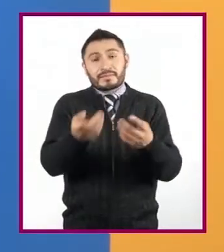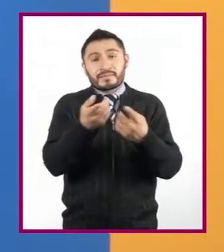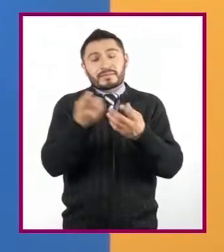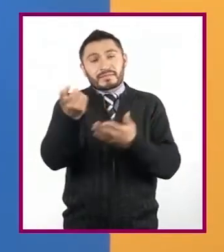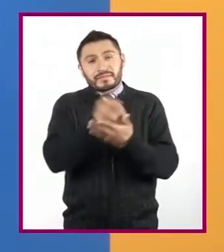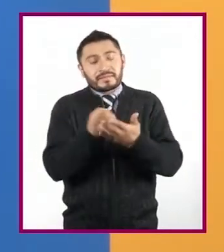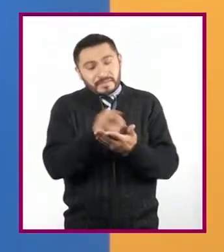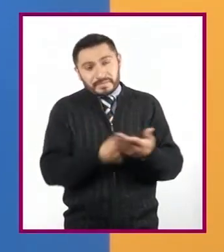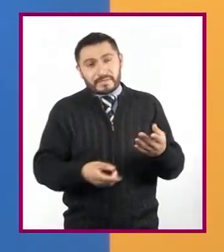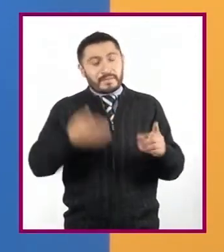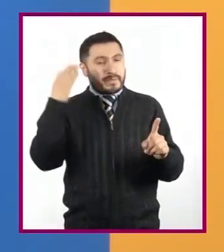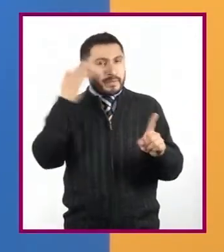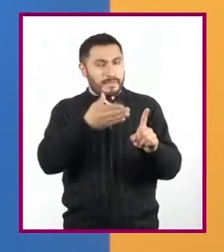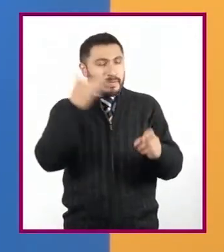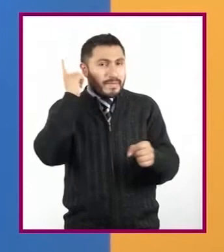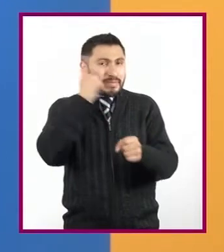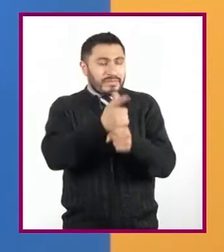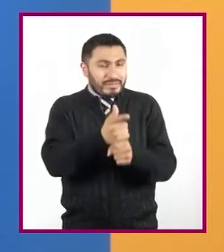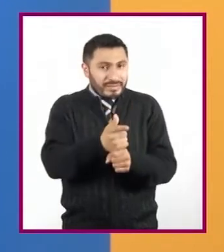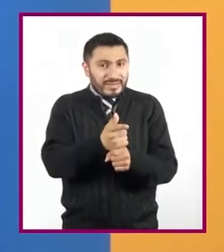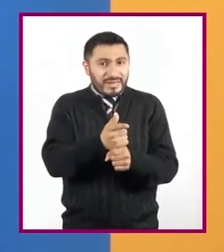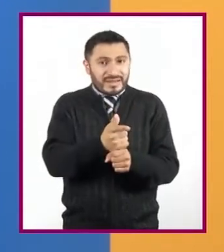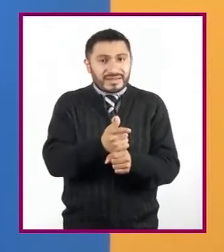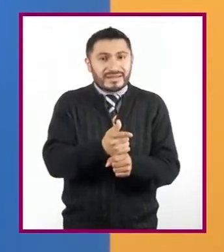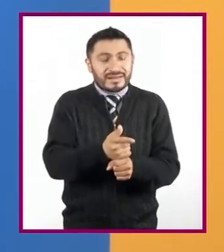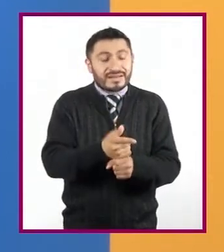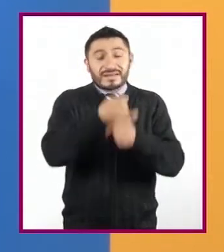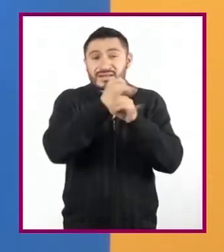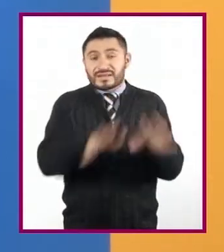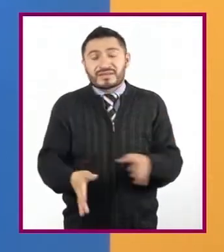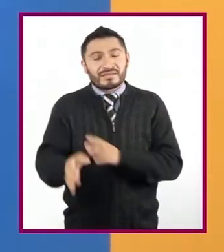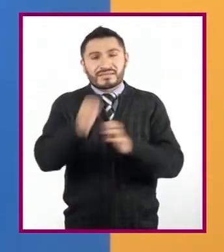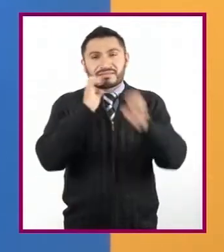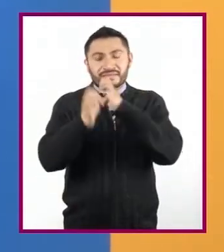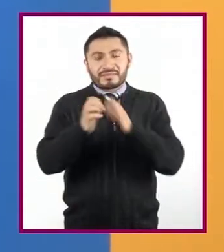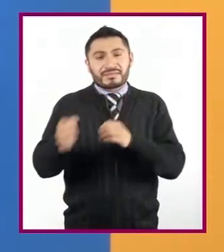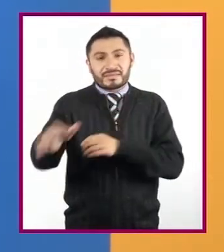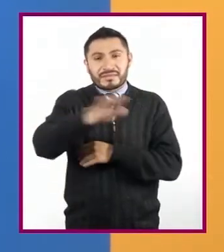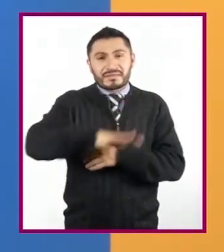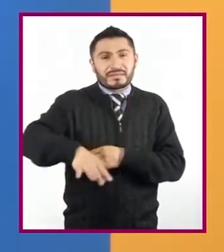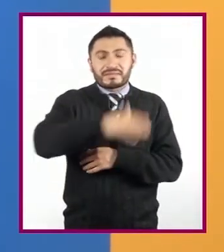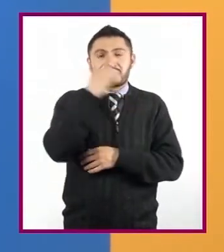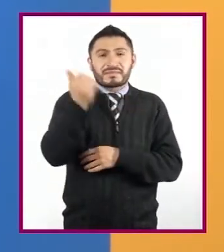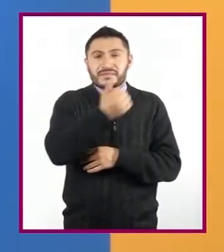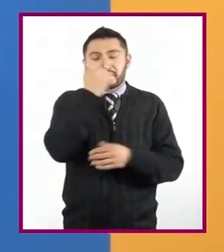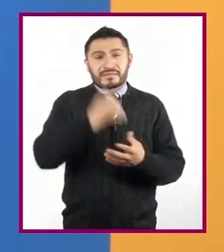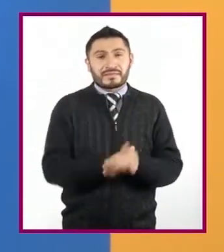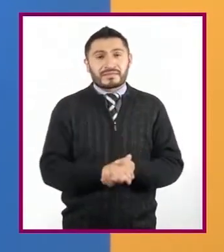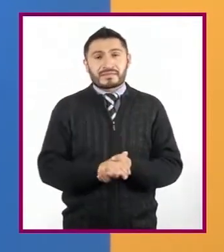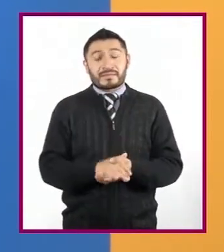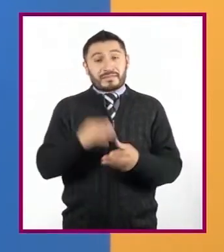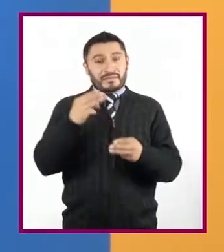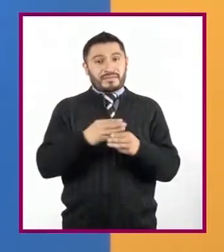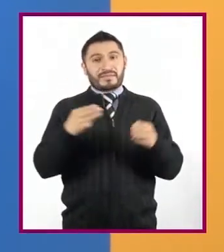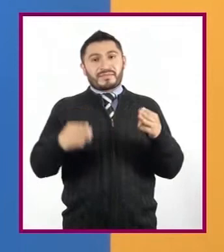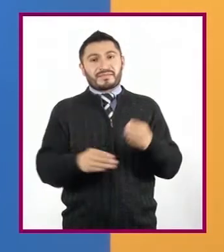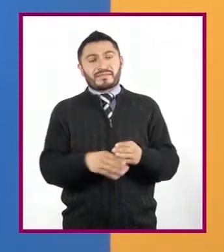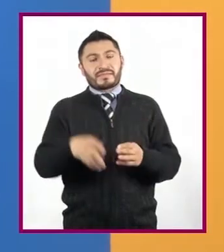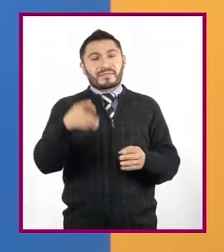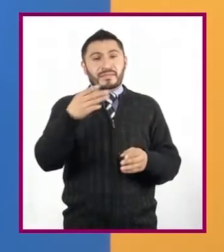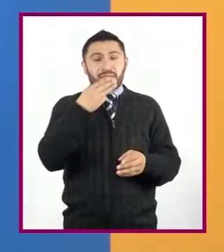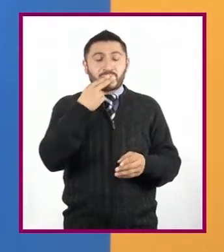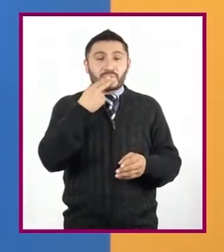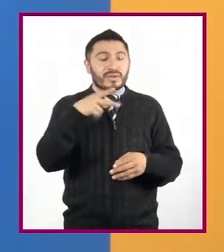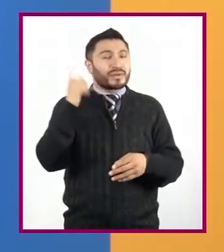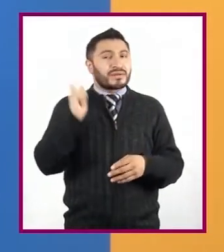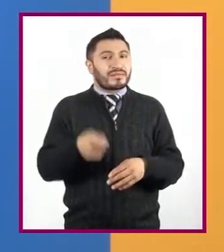y obtención de información de una encuesta en una población de estudio. Los materiales que vamos a utilizar en esta